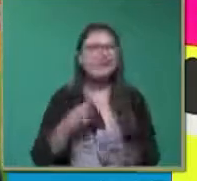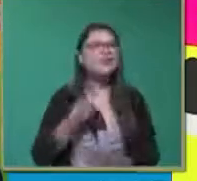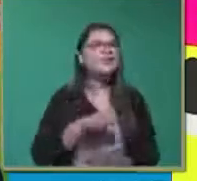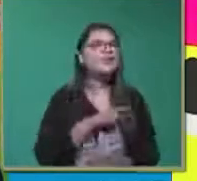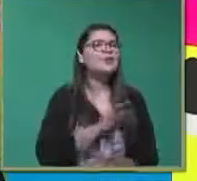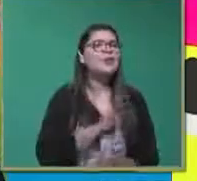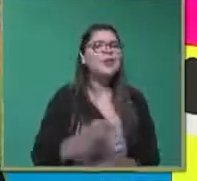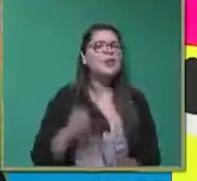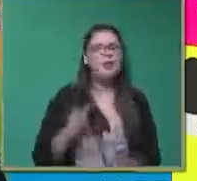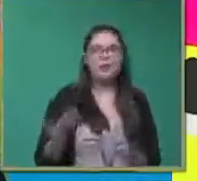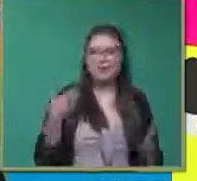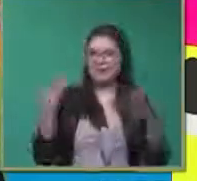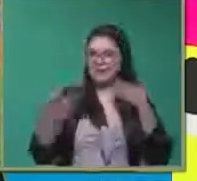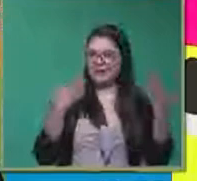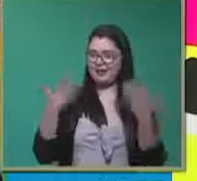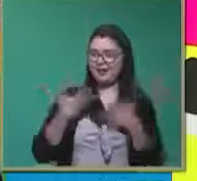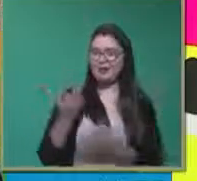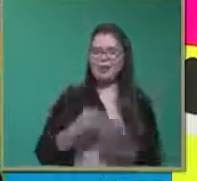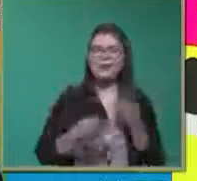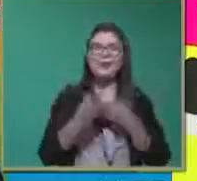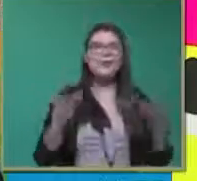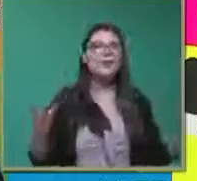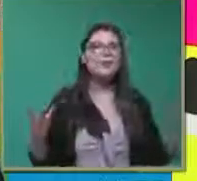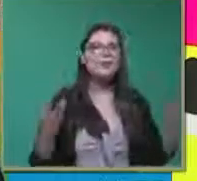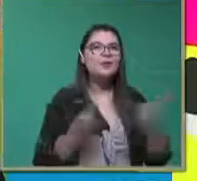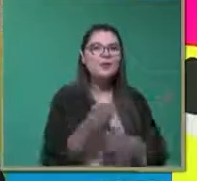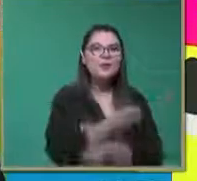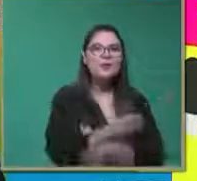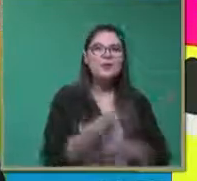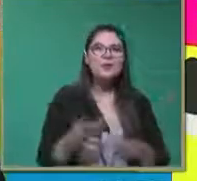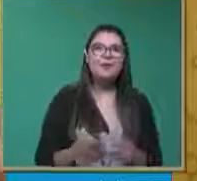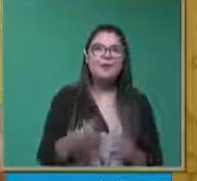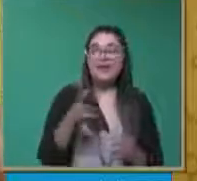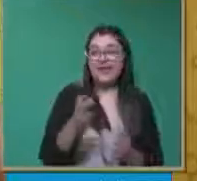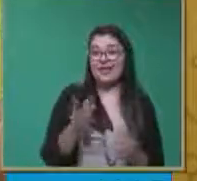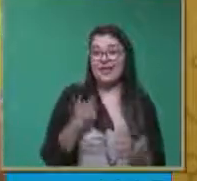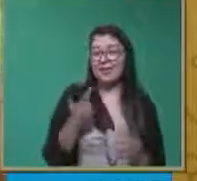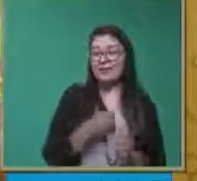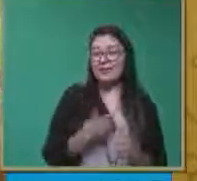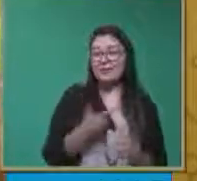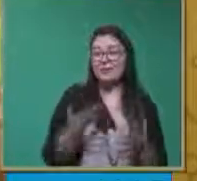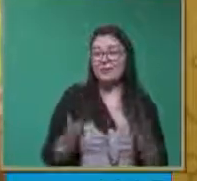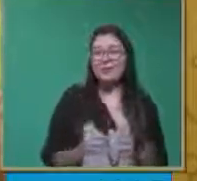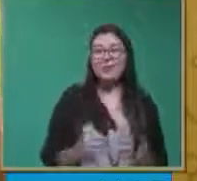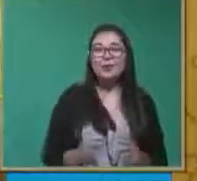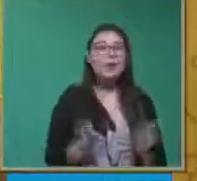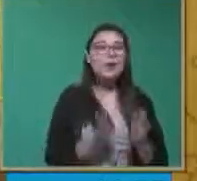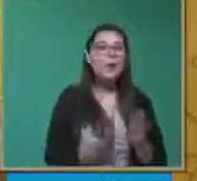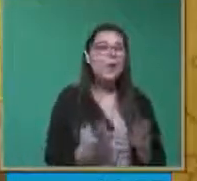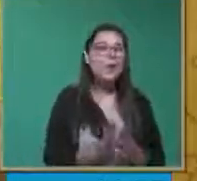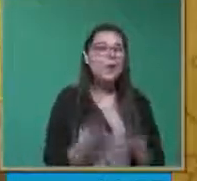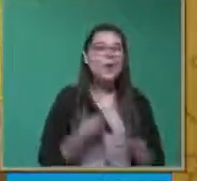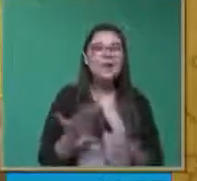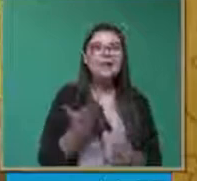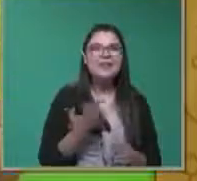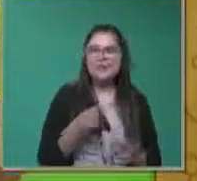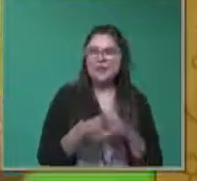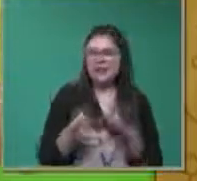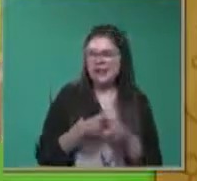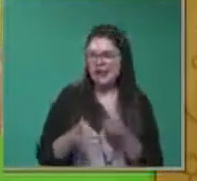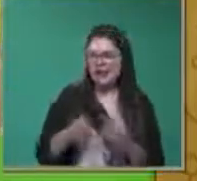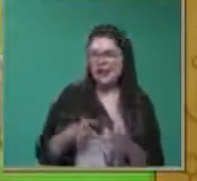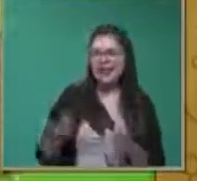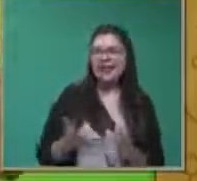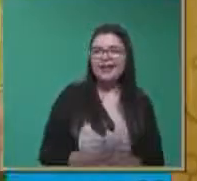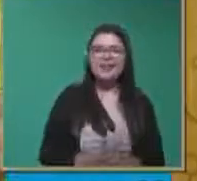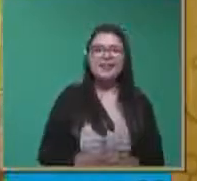y además divertirnos mucho. Y esto, pues, a veces nos gusta mucho el realizar trucos con la familia, y son